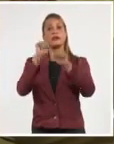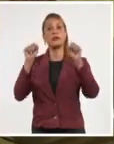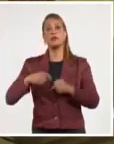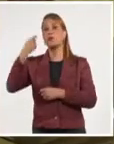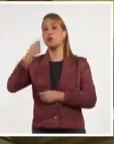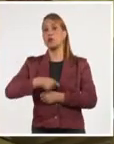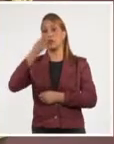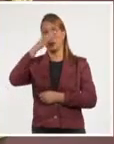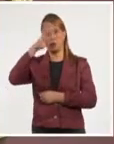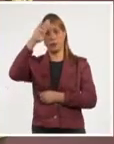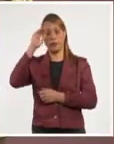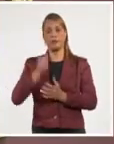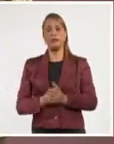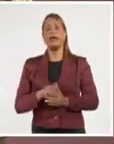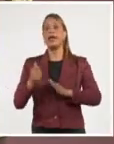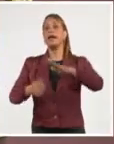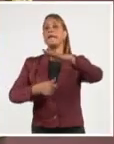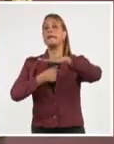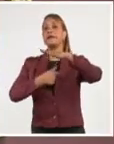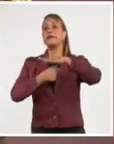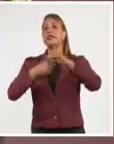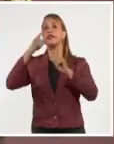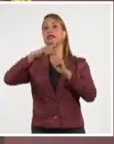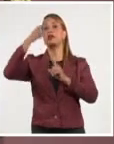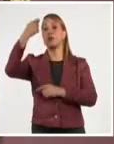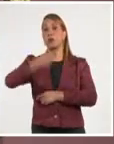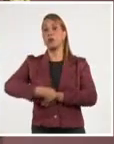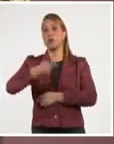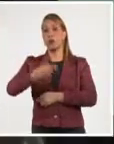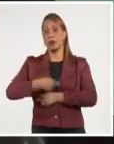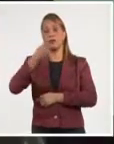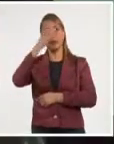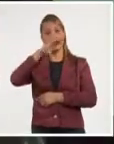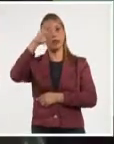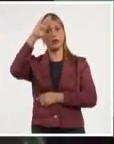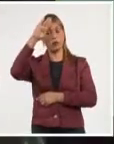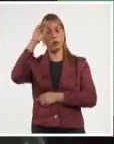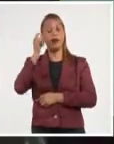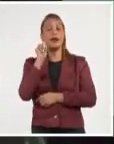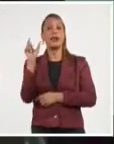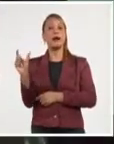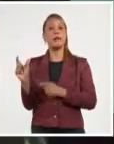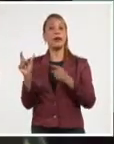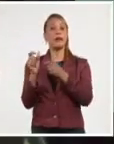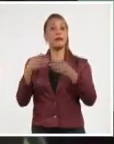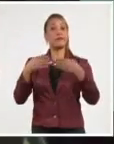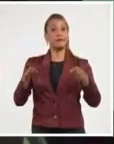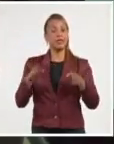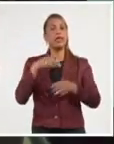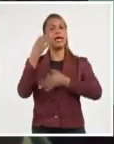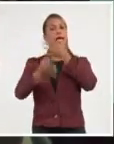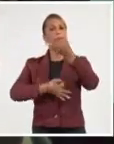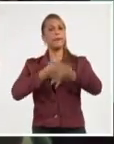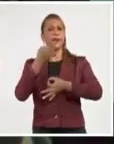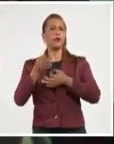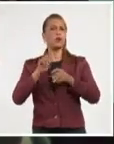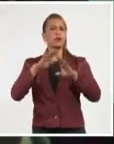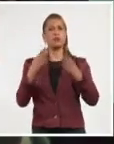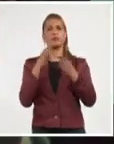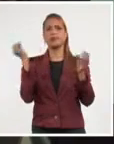cubano. El presidente del Tribunal Supremo Popular de la República, en las palabras de apertura, señaló retos